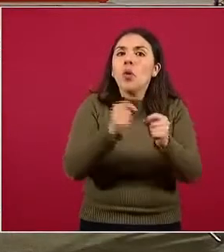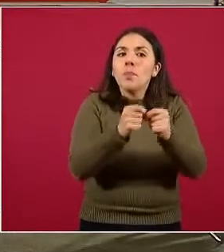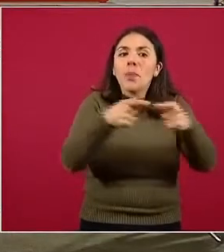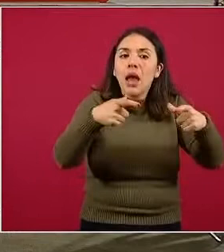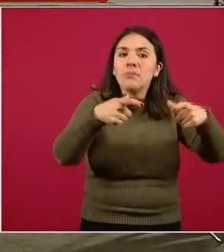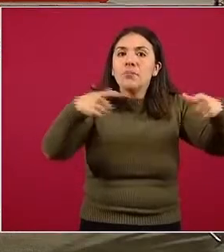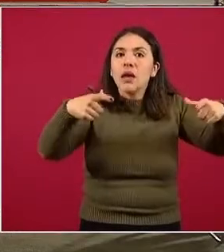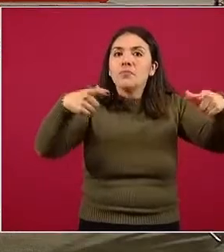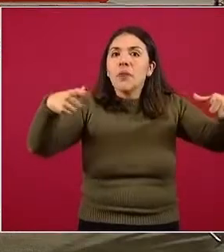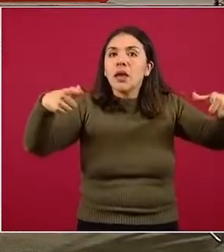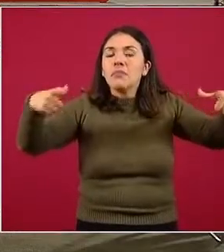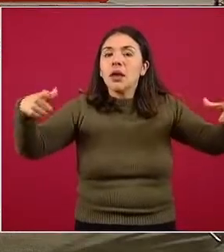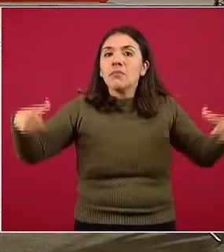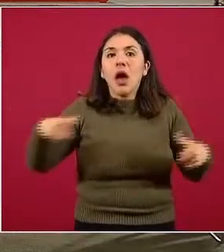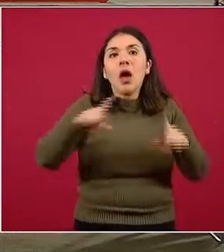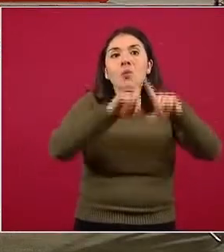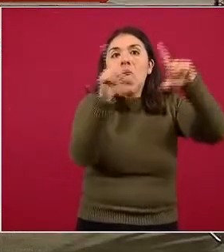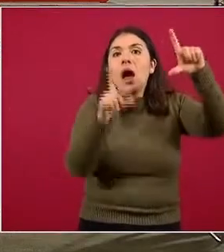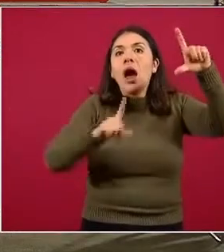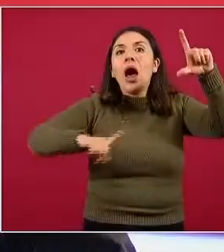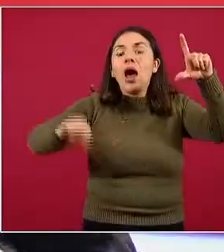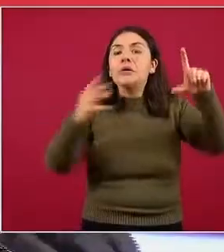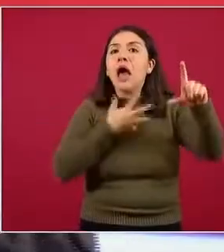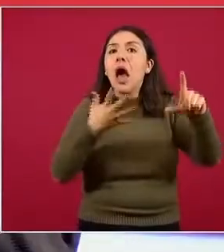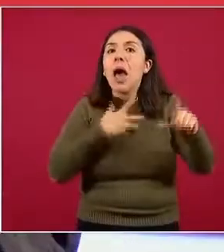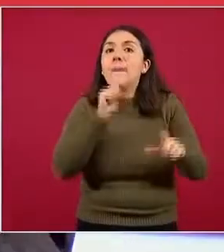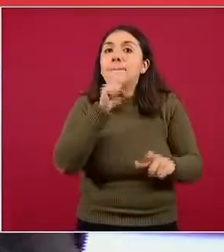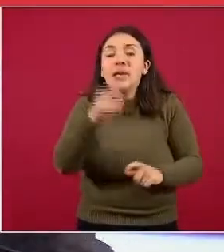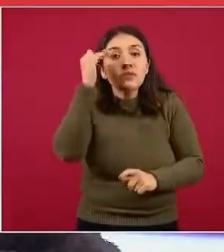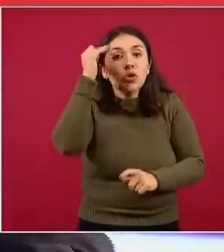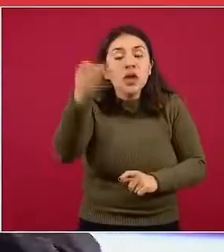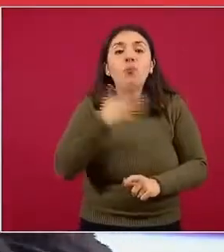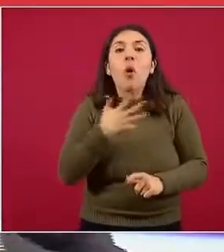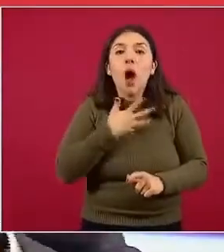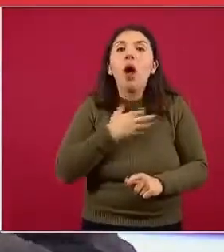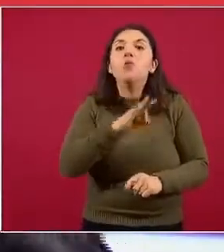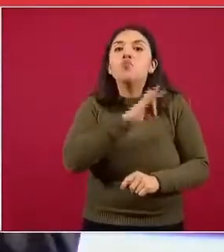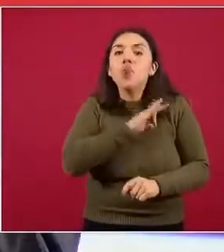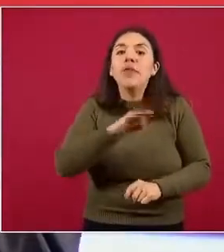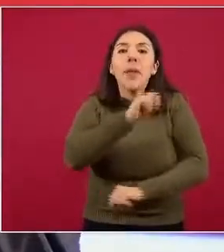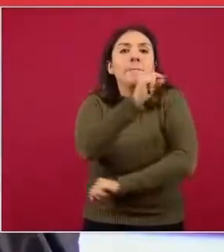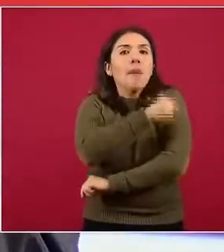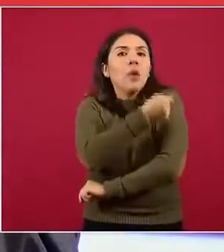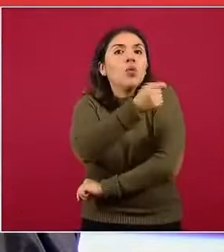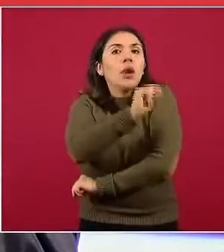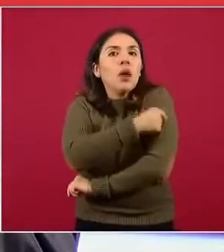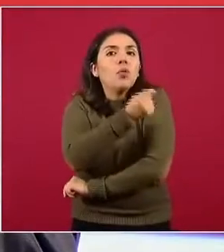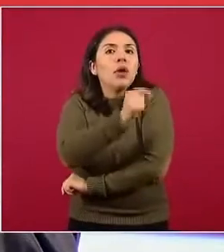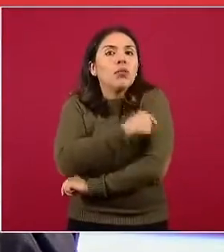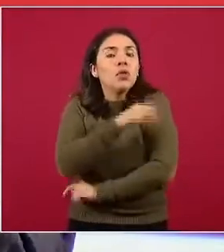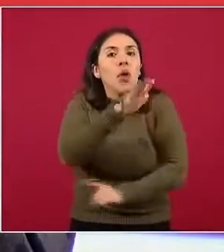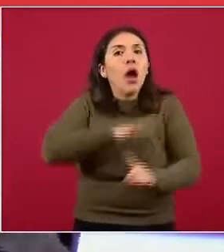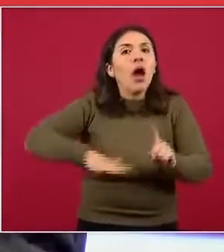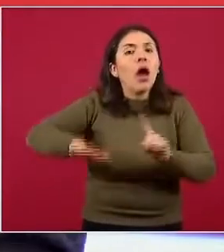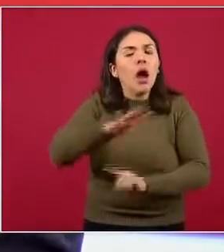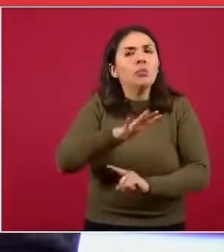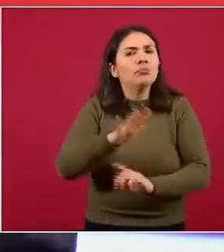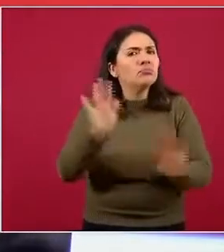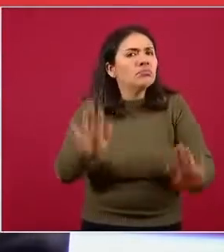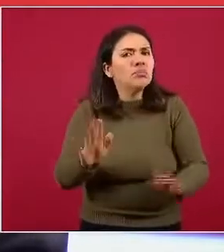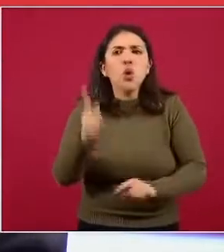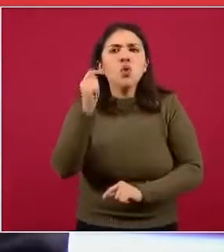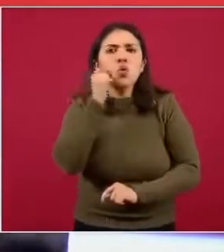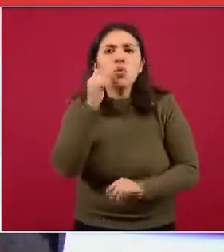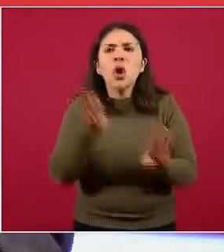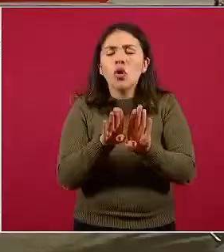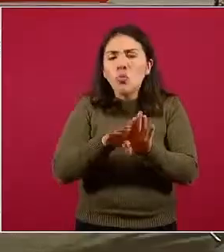país en forma homogénea. Todo el país al mismo tiempo se va logrando su vacunación, aunque en